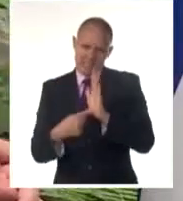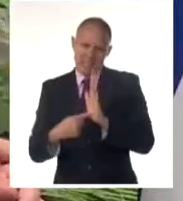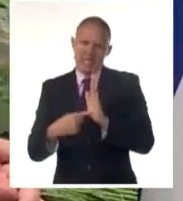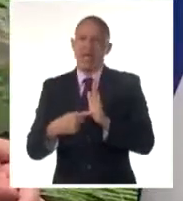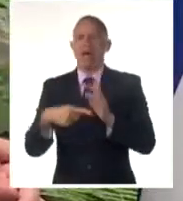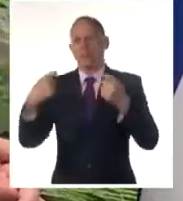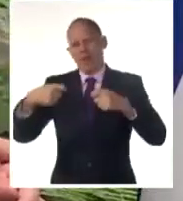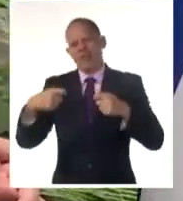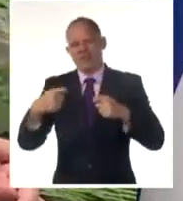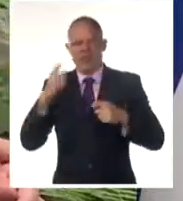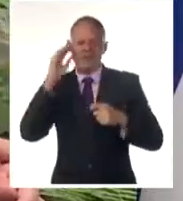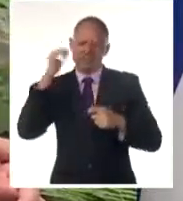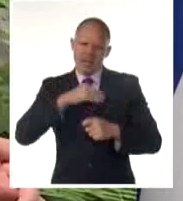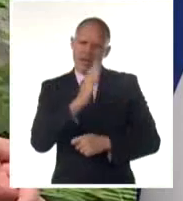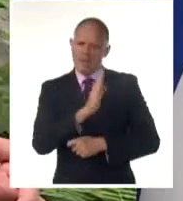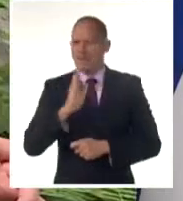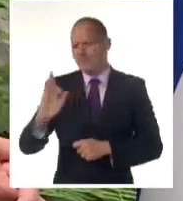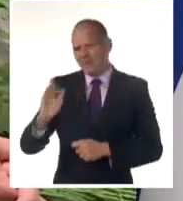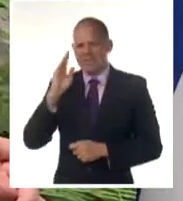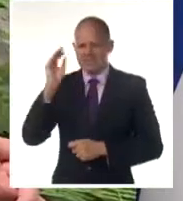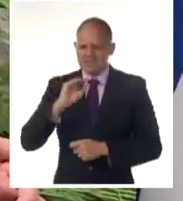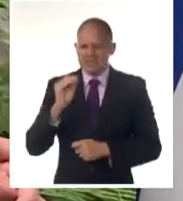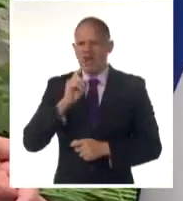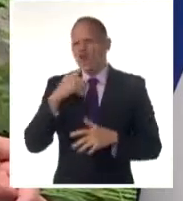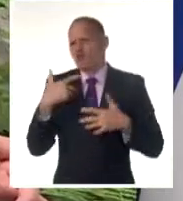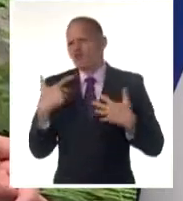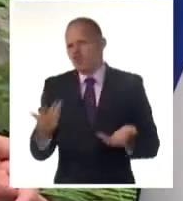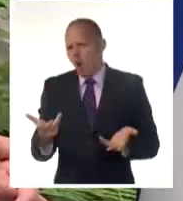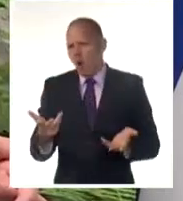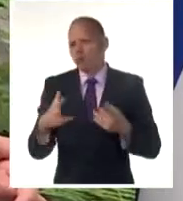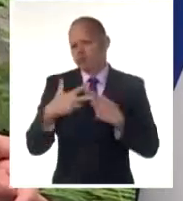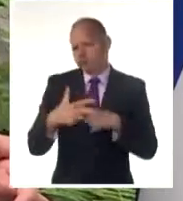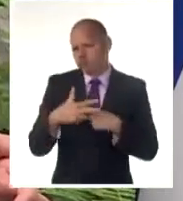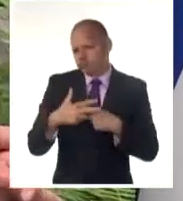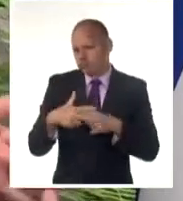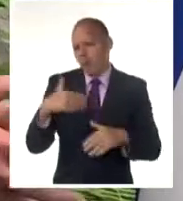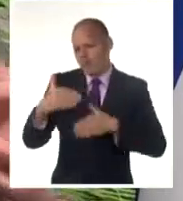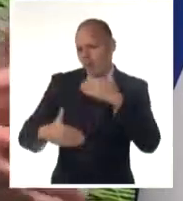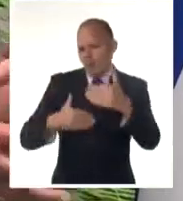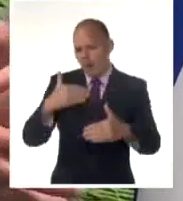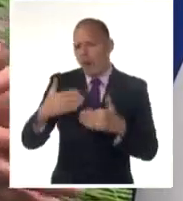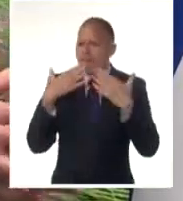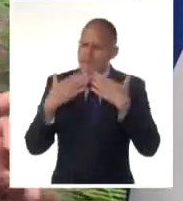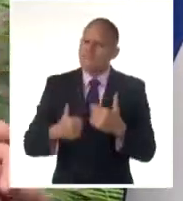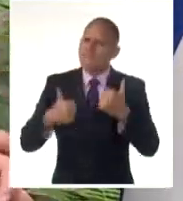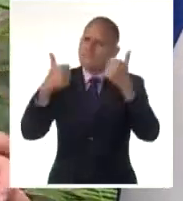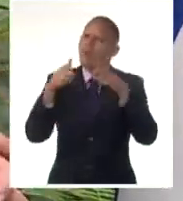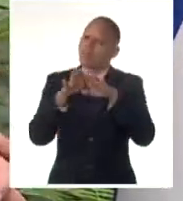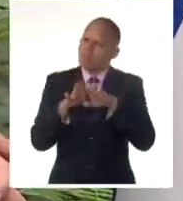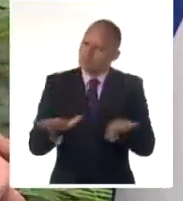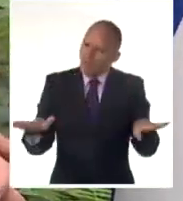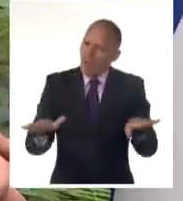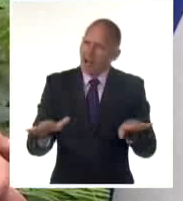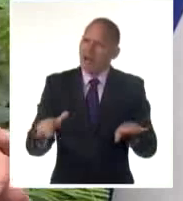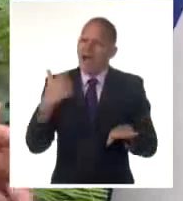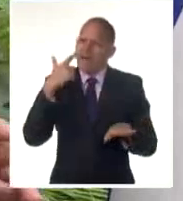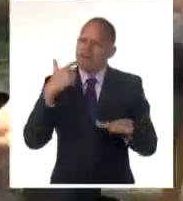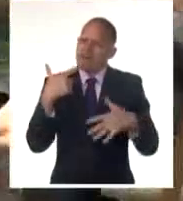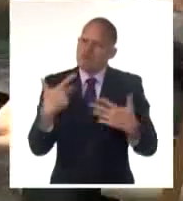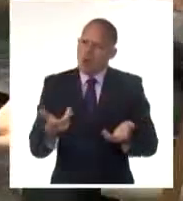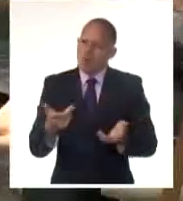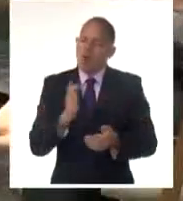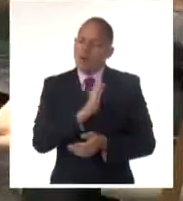considerando sus propias fuerzas, y tenemos que saber la forma de que siempre salga fuera lo mejor desde el interior de nuestros